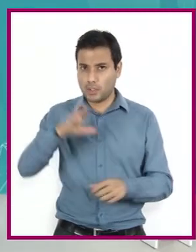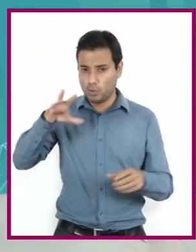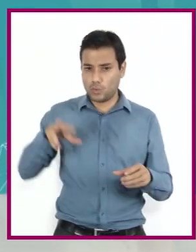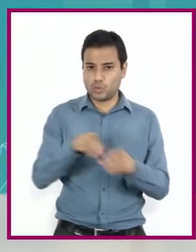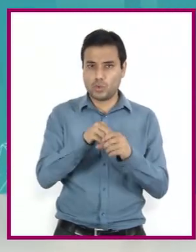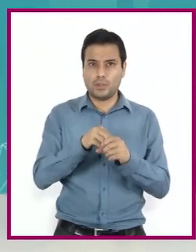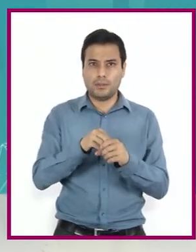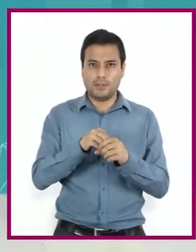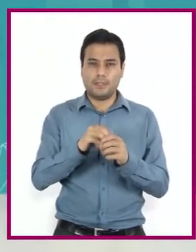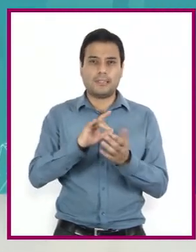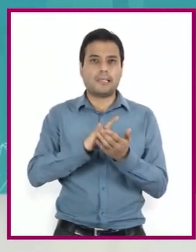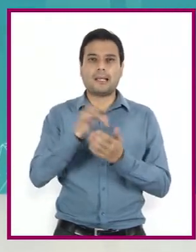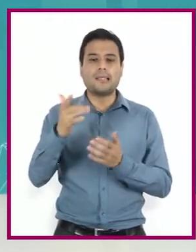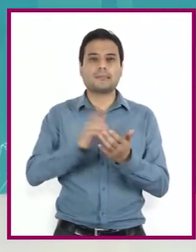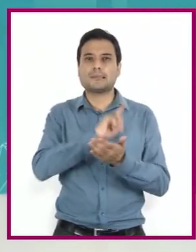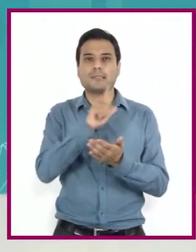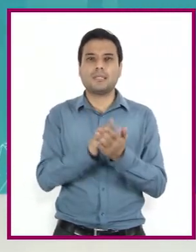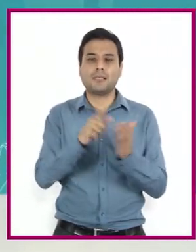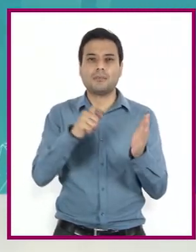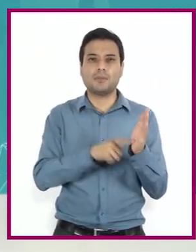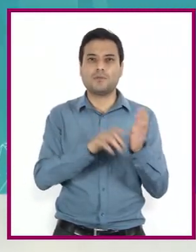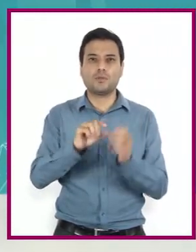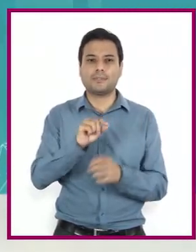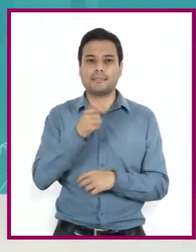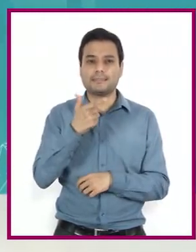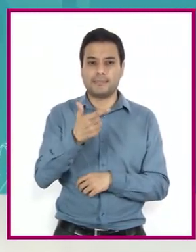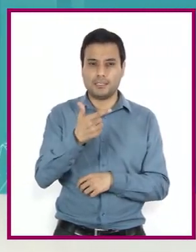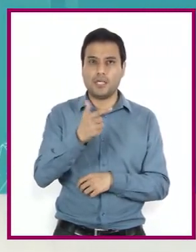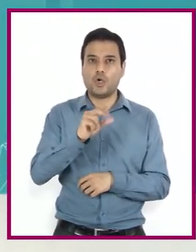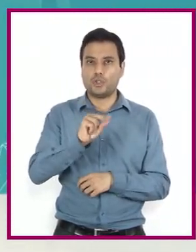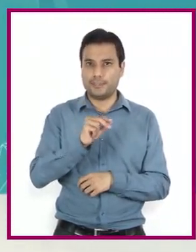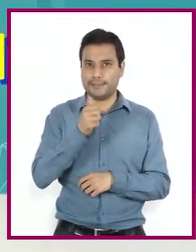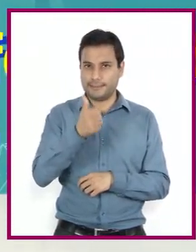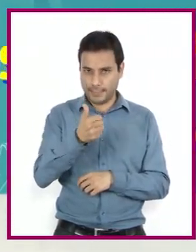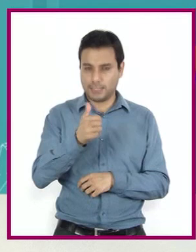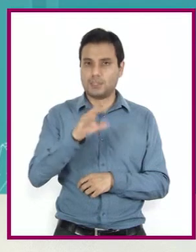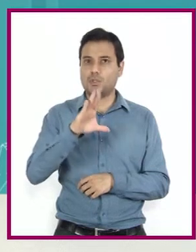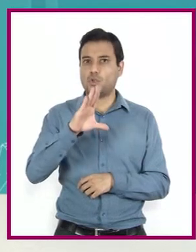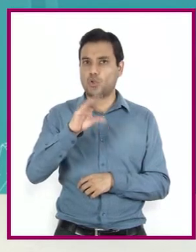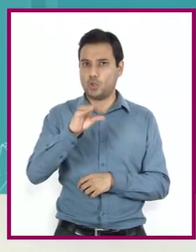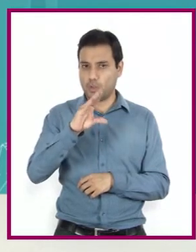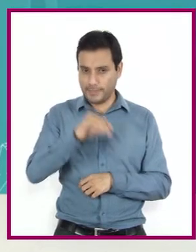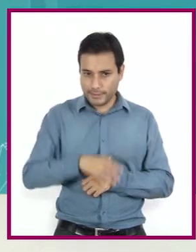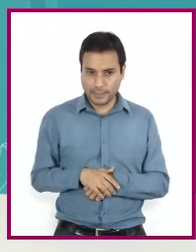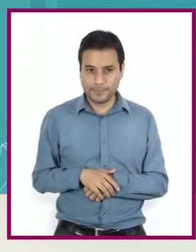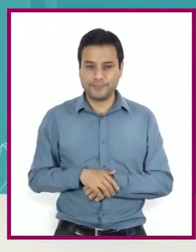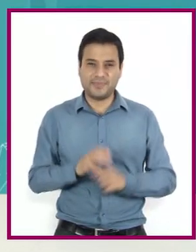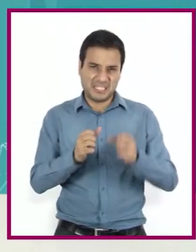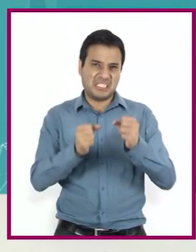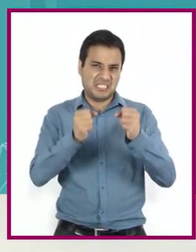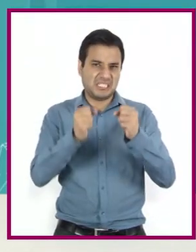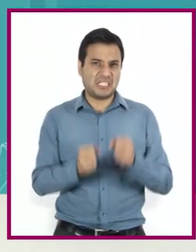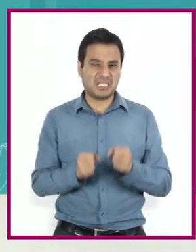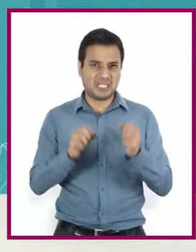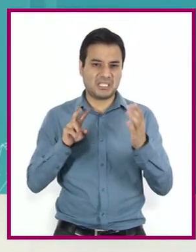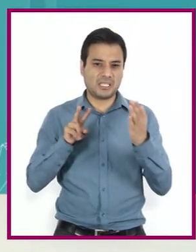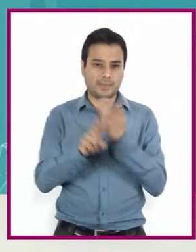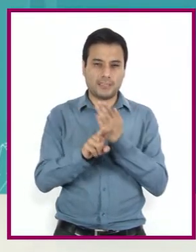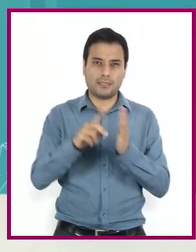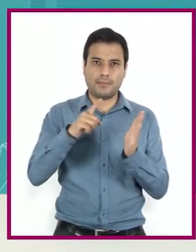de 1977, 1986 y 1990, certeza y